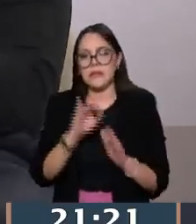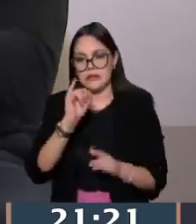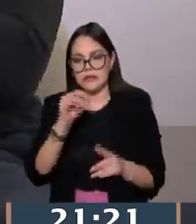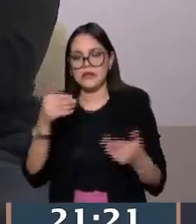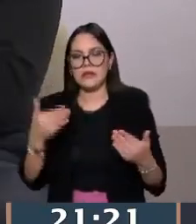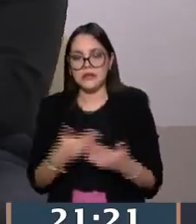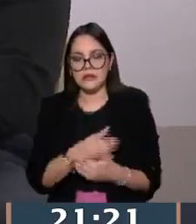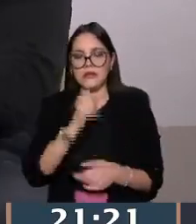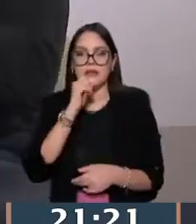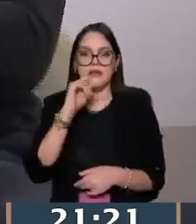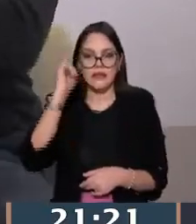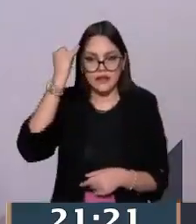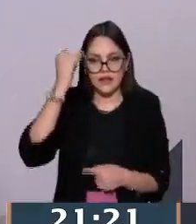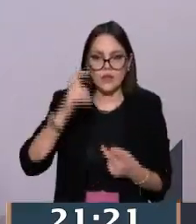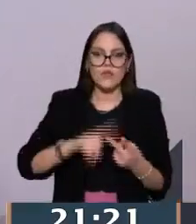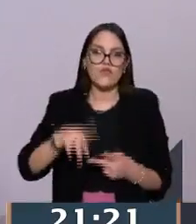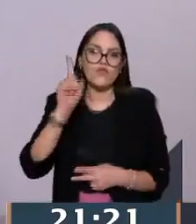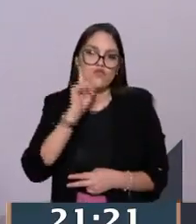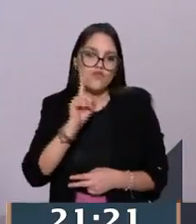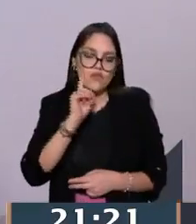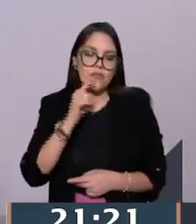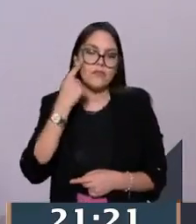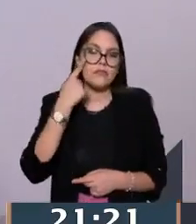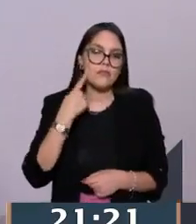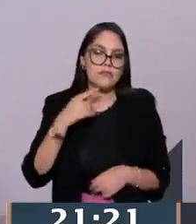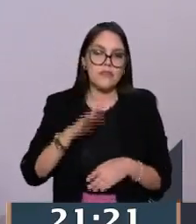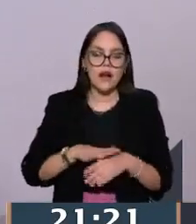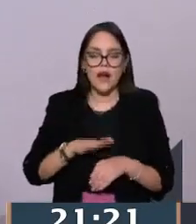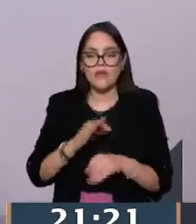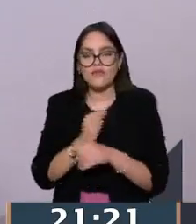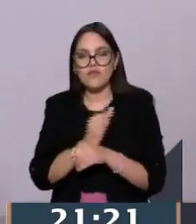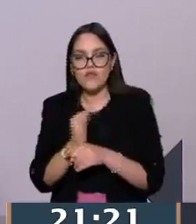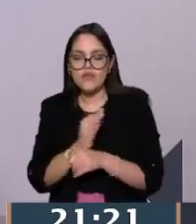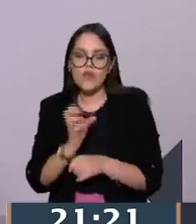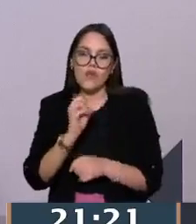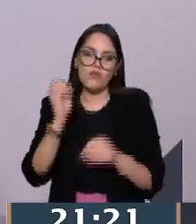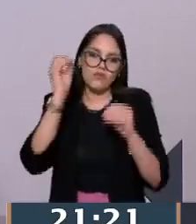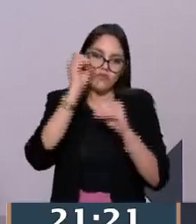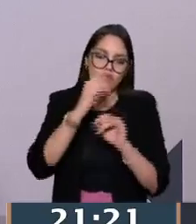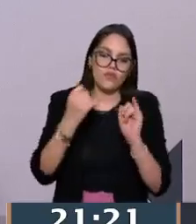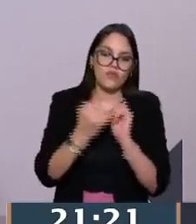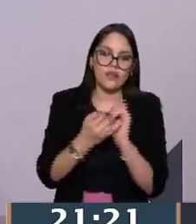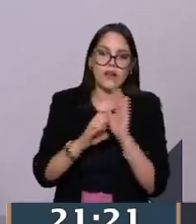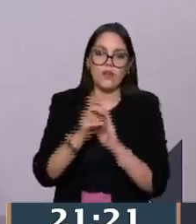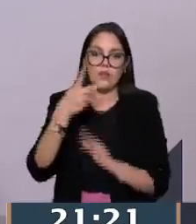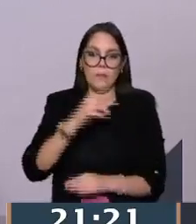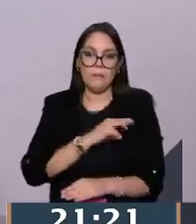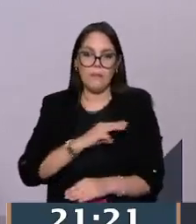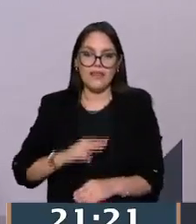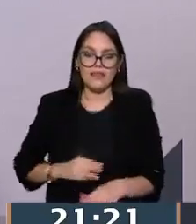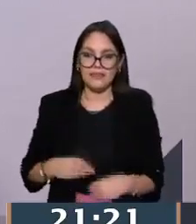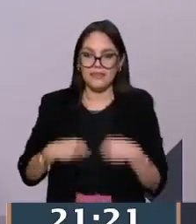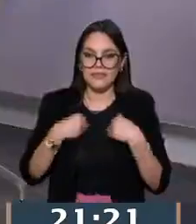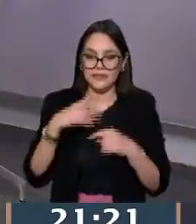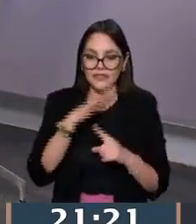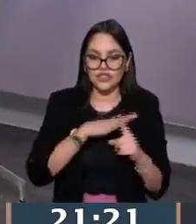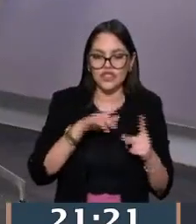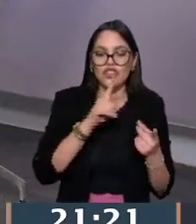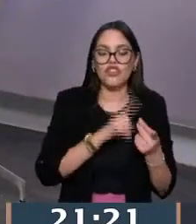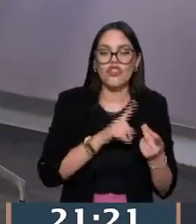origen indígena, ser mujer, ser de un tono de piel más oscuro que otro, e incluso el municipio en el que se vive con respecto a dónde